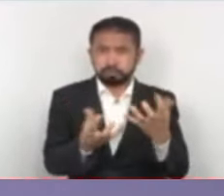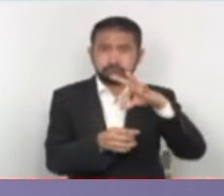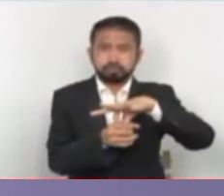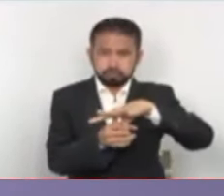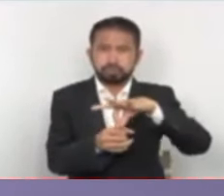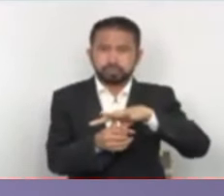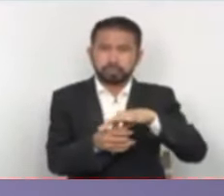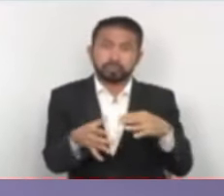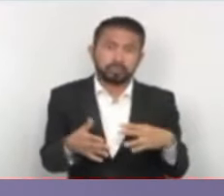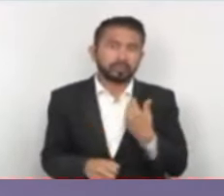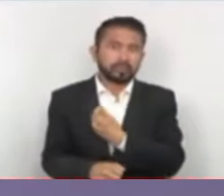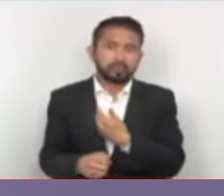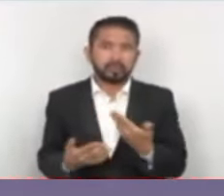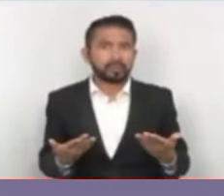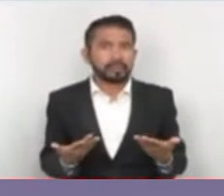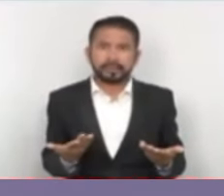de que teníamos